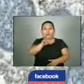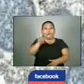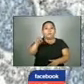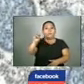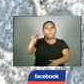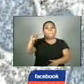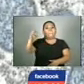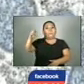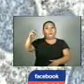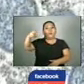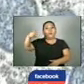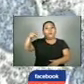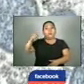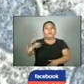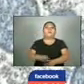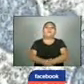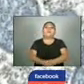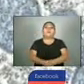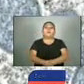del mono.